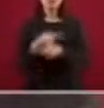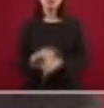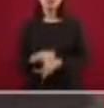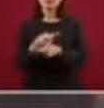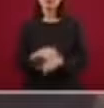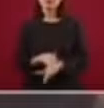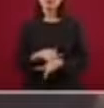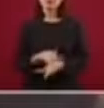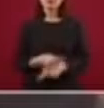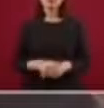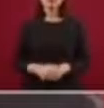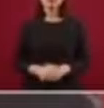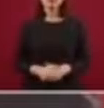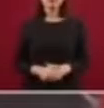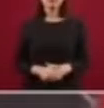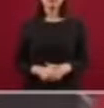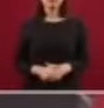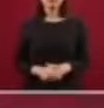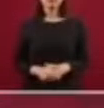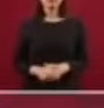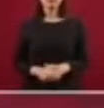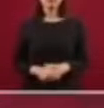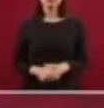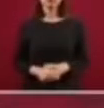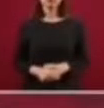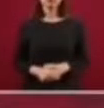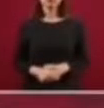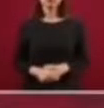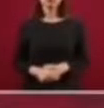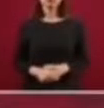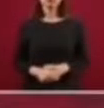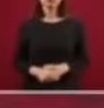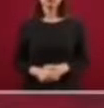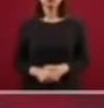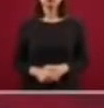además este son gritos